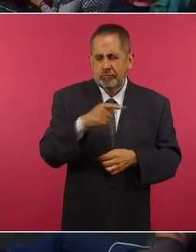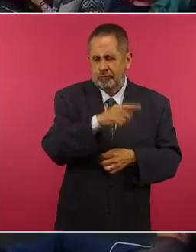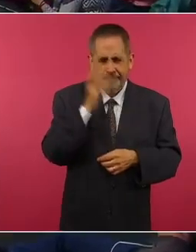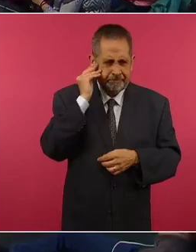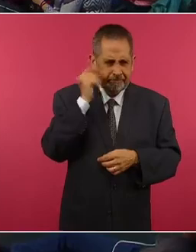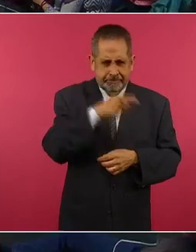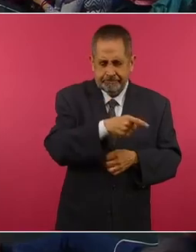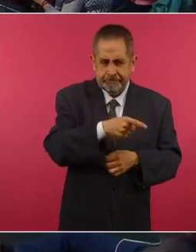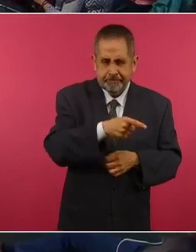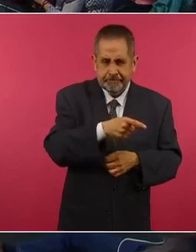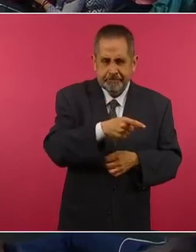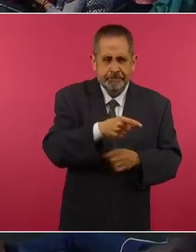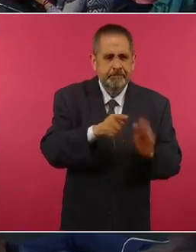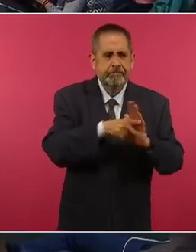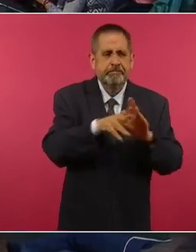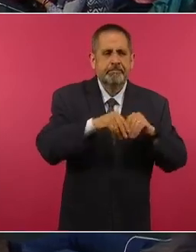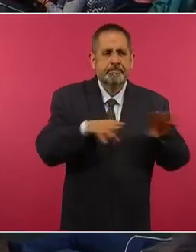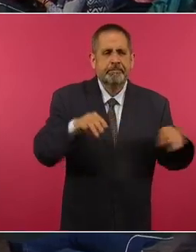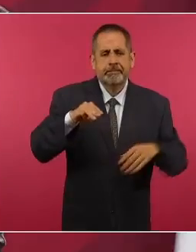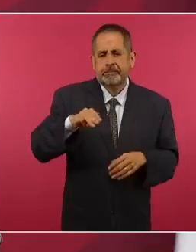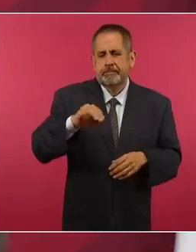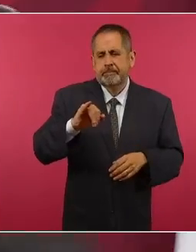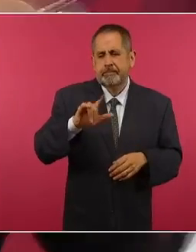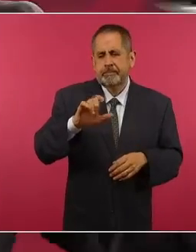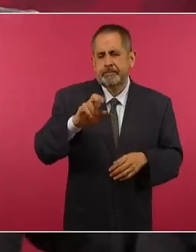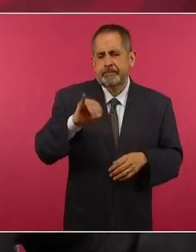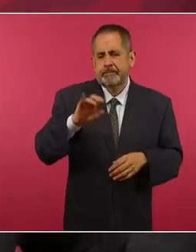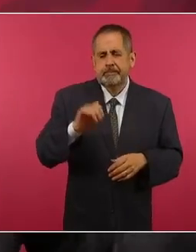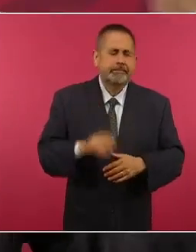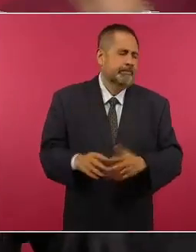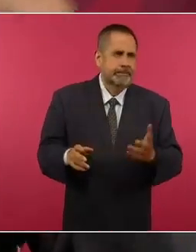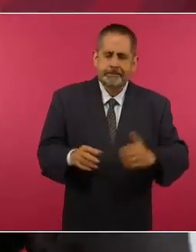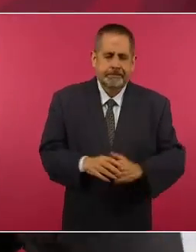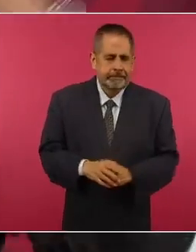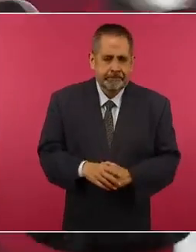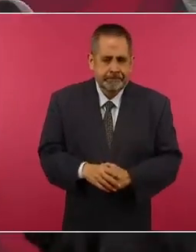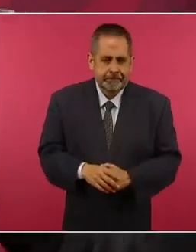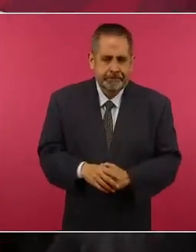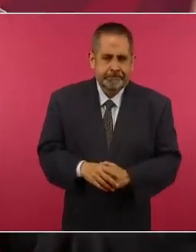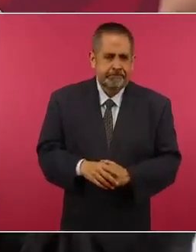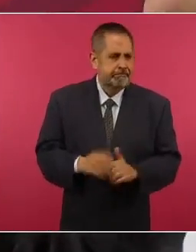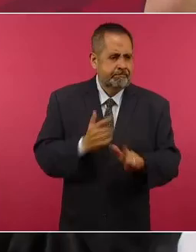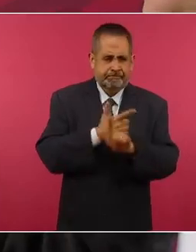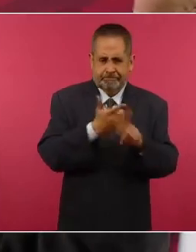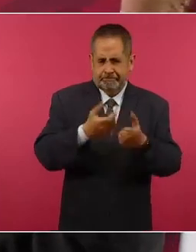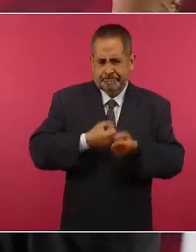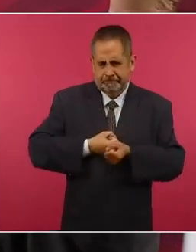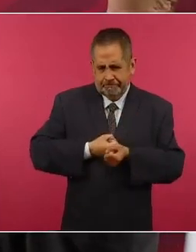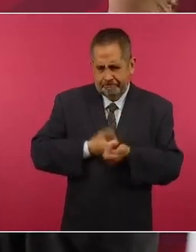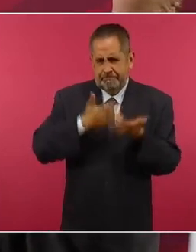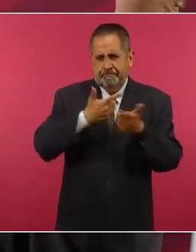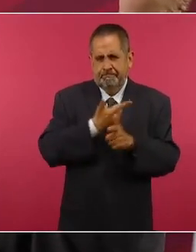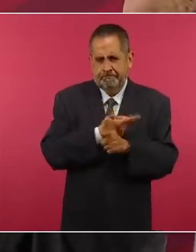de El Milenio, pues claro que hay libertad de expresión, ¿no?